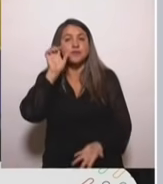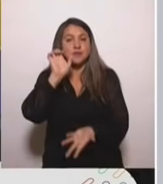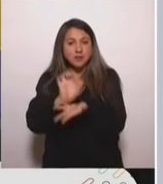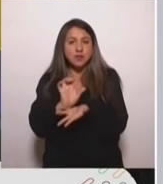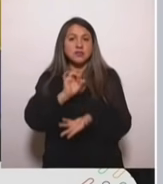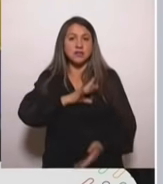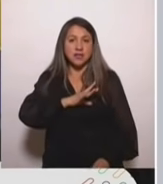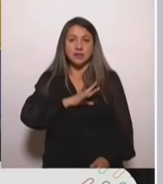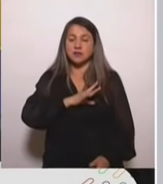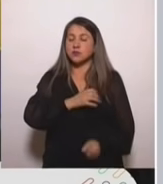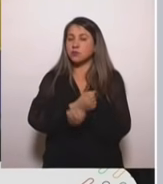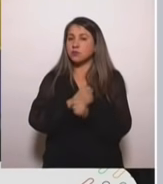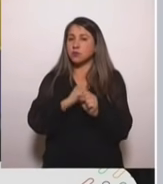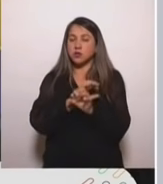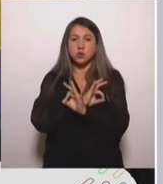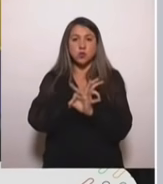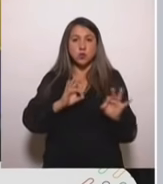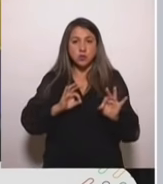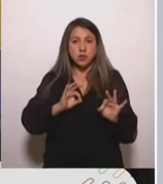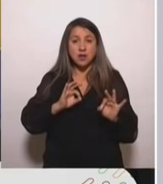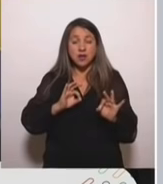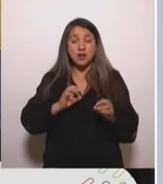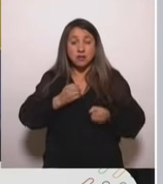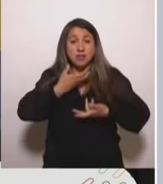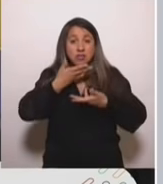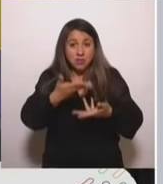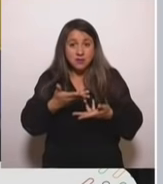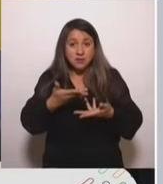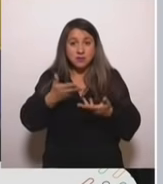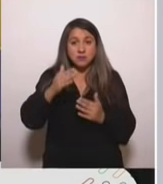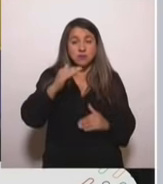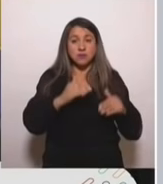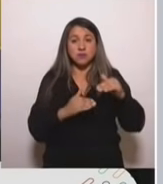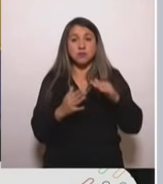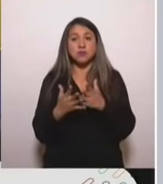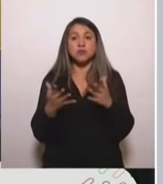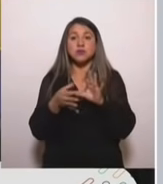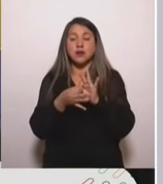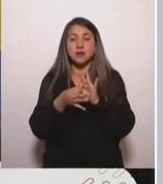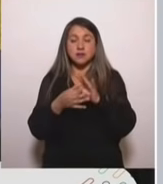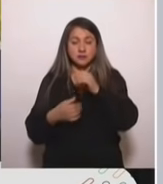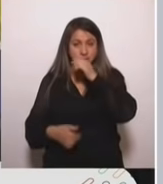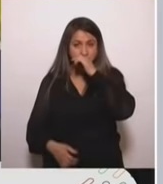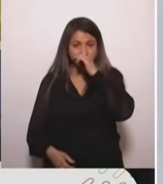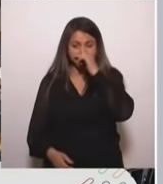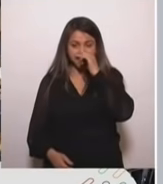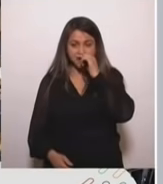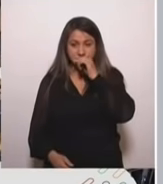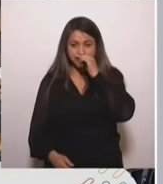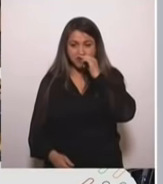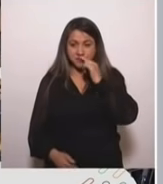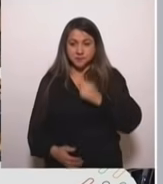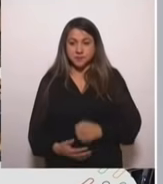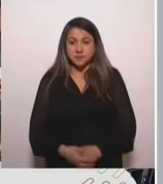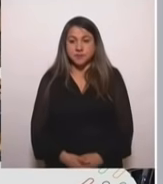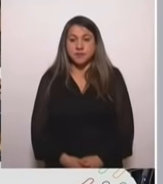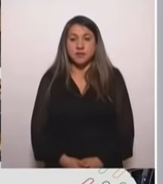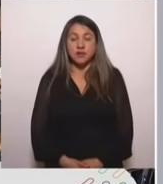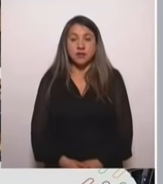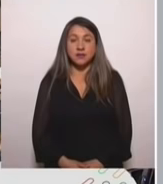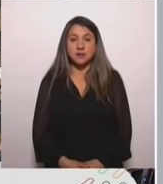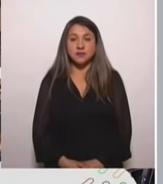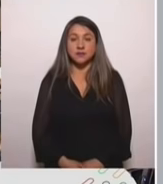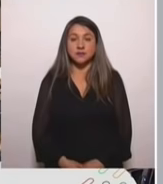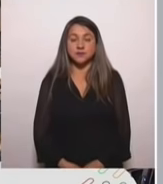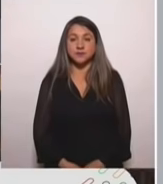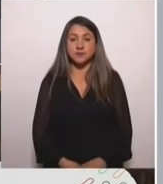se da de Bolivia, donde tomaron varios meses en definir el reglamento. ¿Cómo ve ese proceso de organización que se está desarrollando hasta ahora en